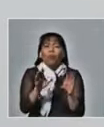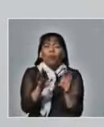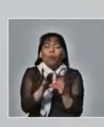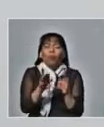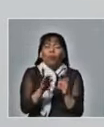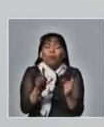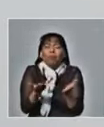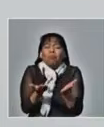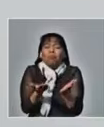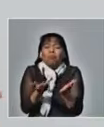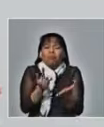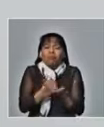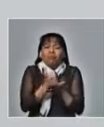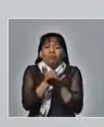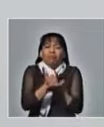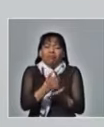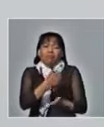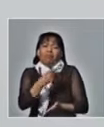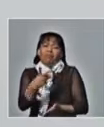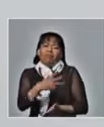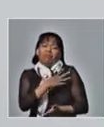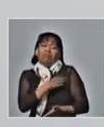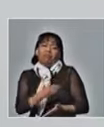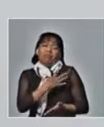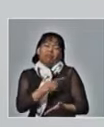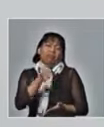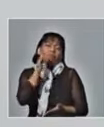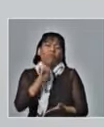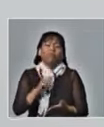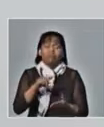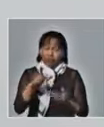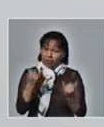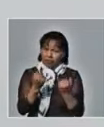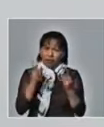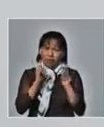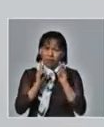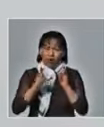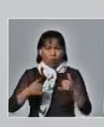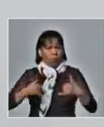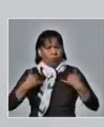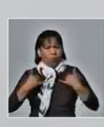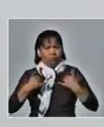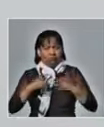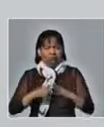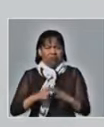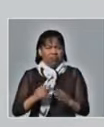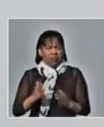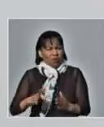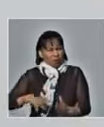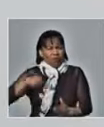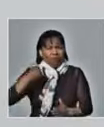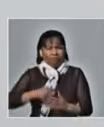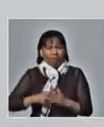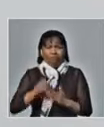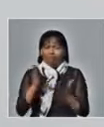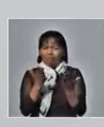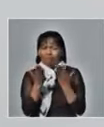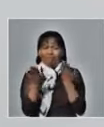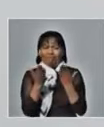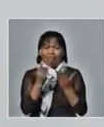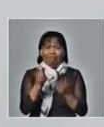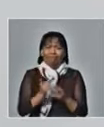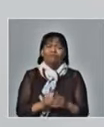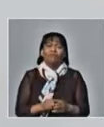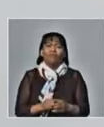sus hijas y a sus hijos. También he platicado con jóvenes, jóvenes que después de mucho esfuerzo estudiaron una carrera y que o no encuentran trabajo